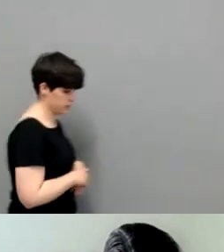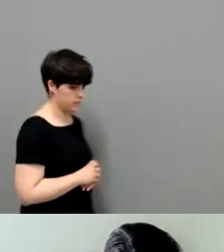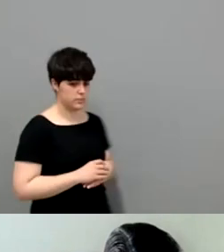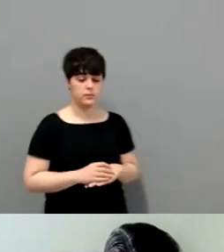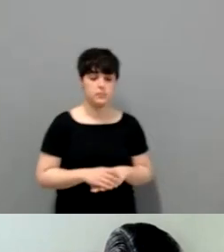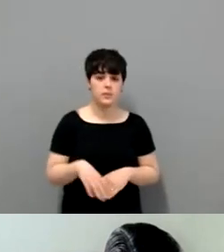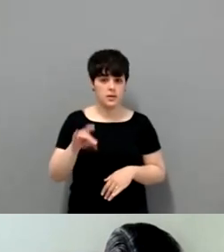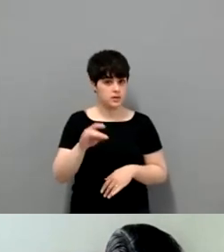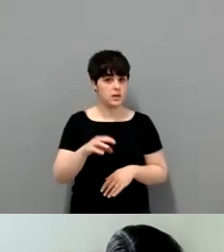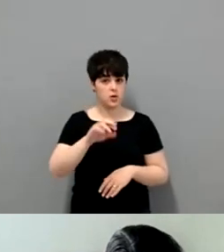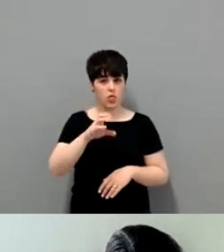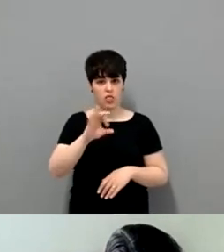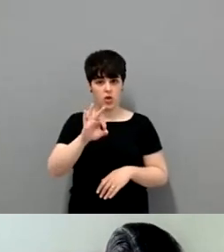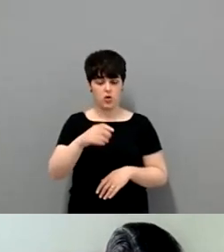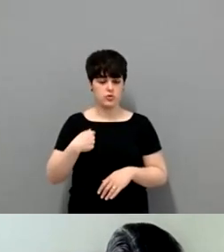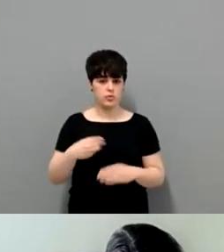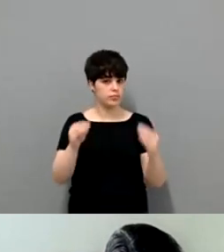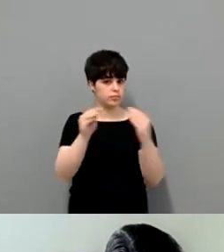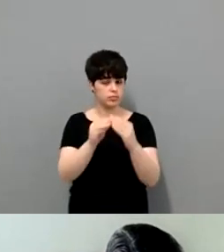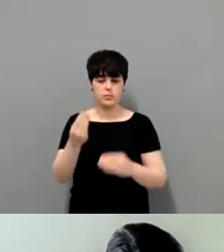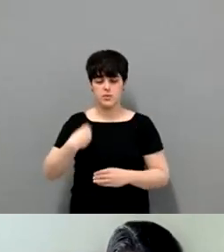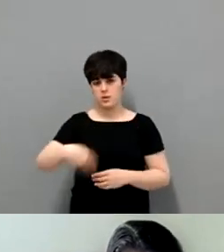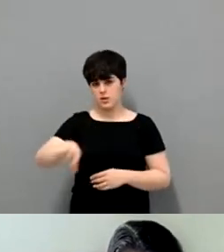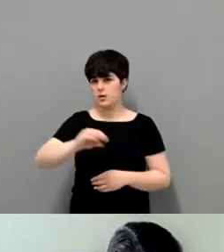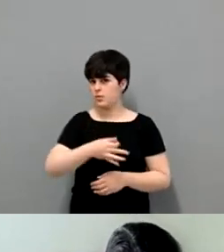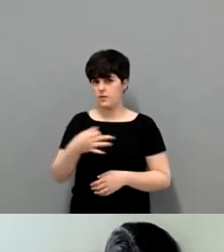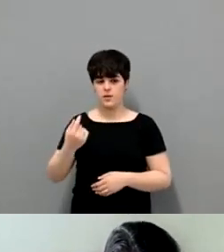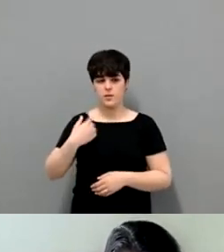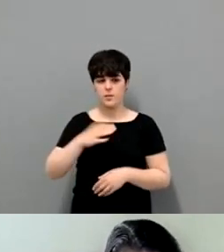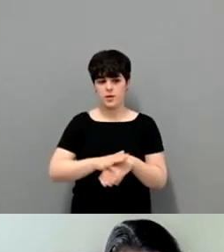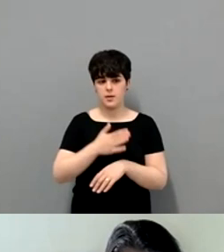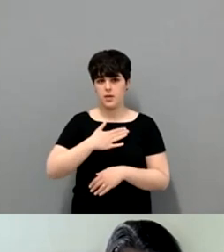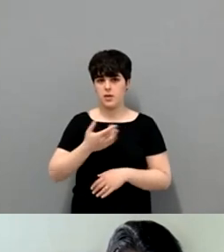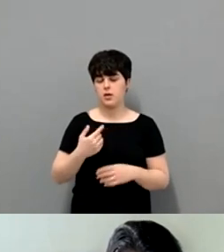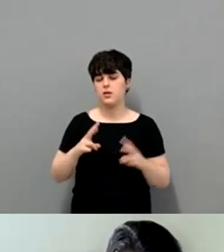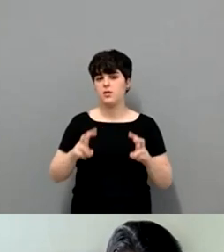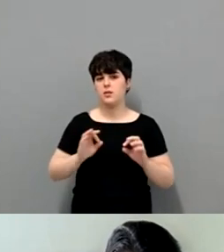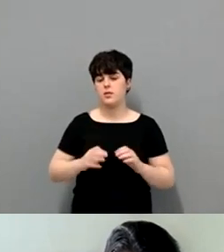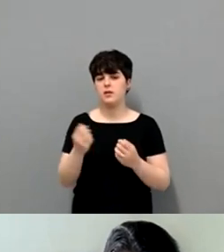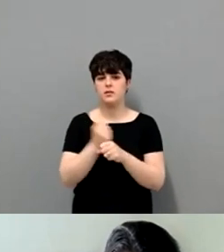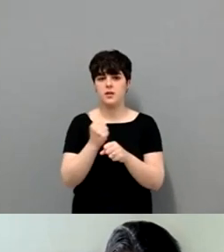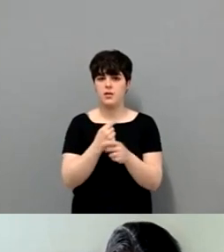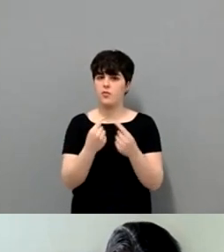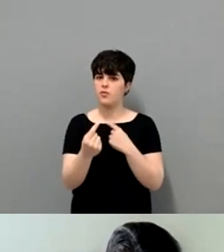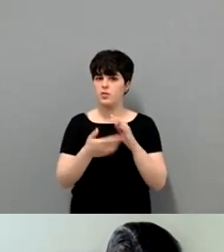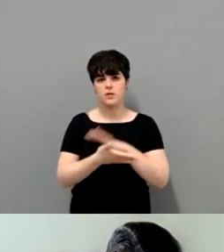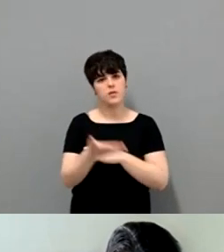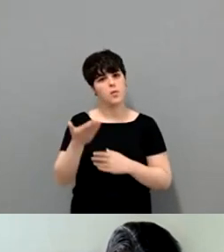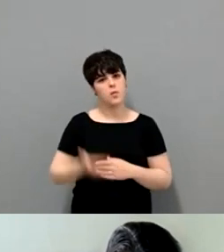Pues sí, Rocío, posición compartida, además que sabes que te entiendo, que para mí también la parte del teletrabajo es muy